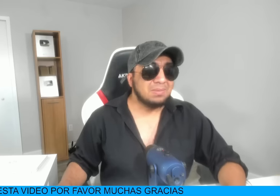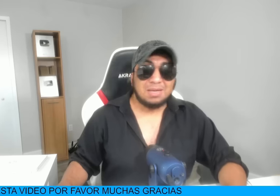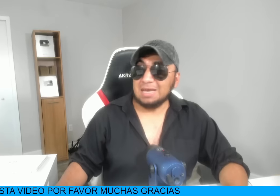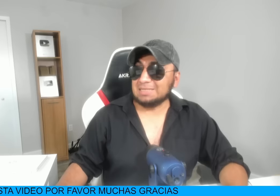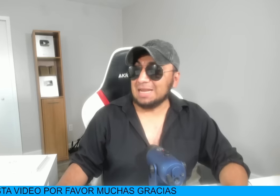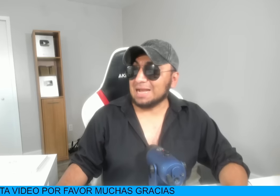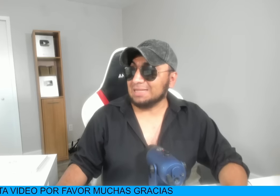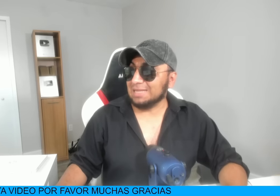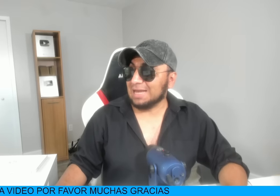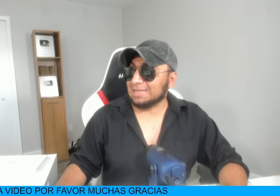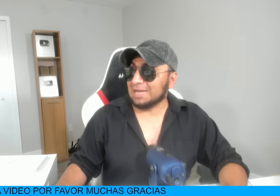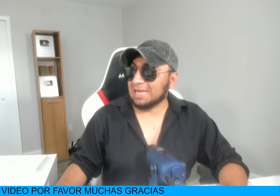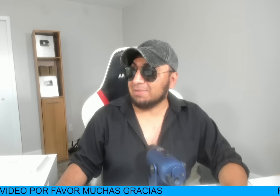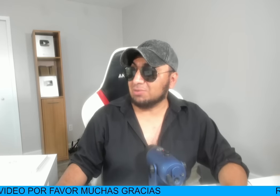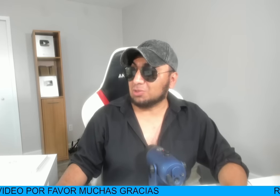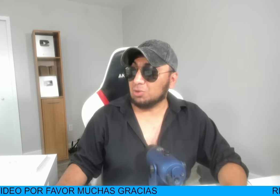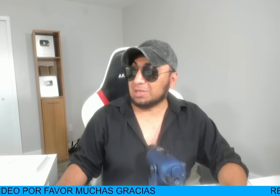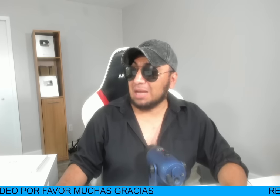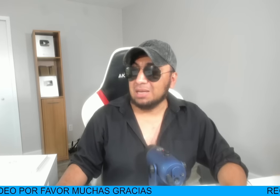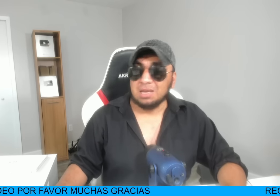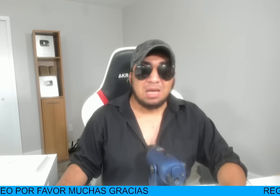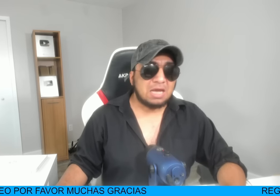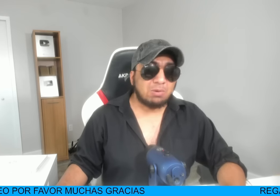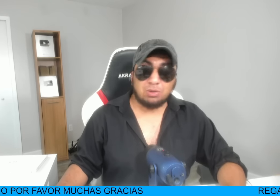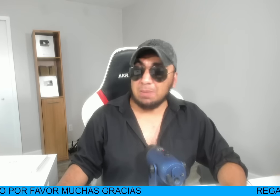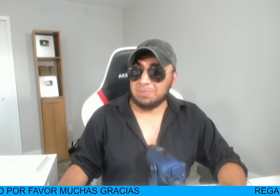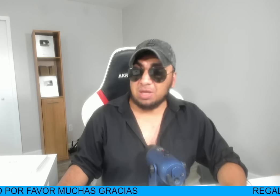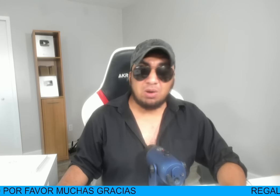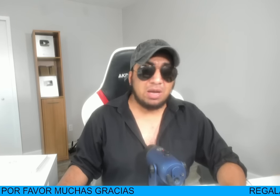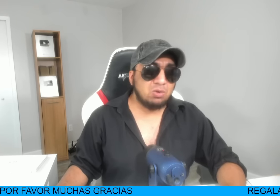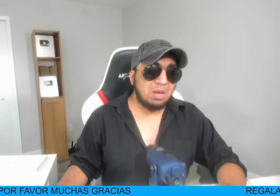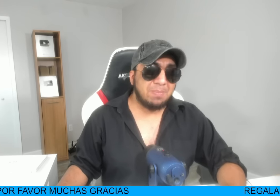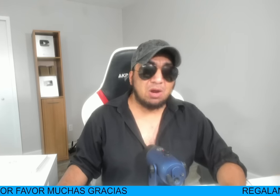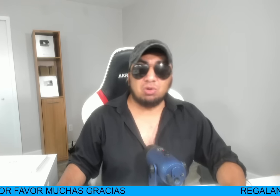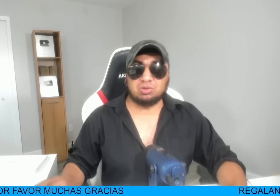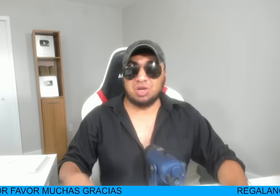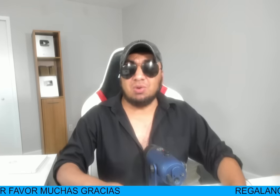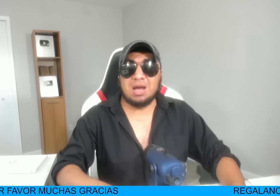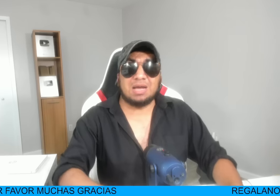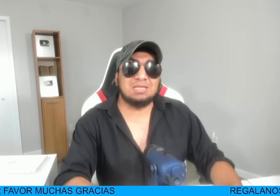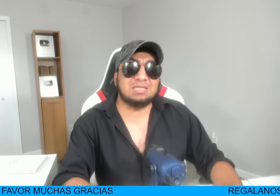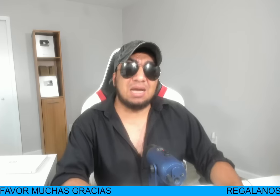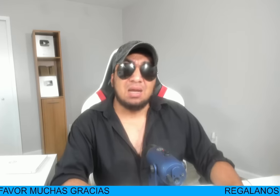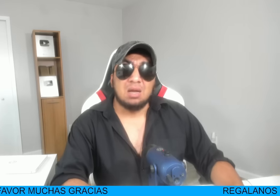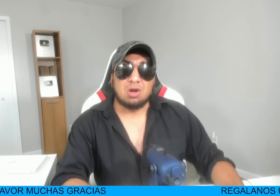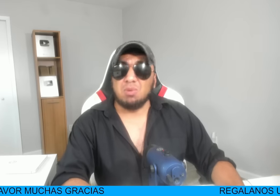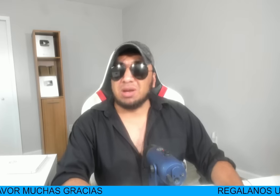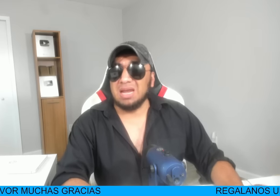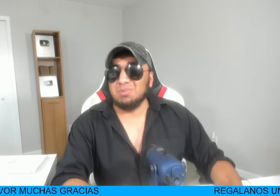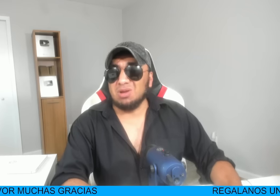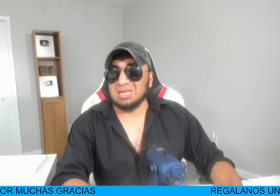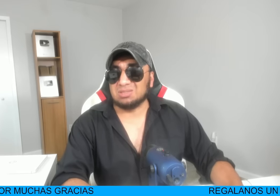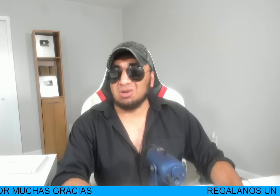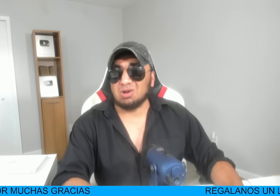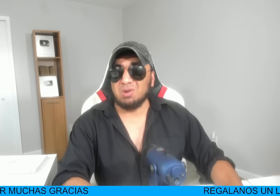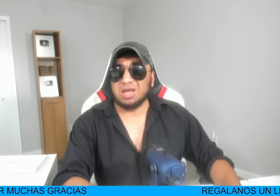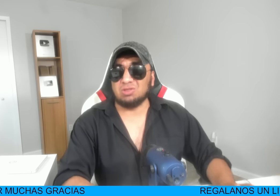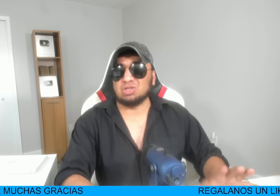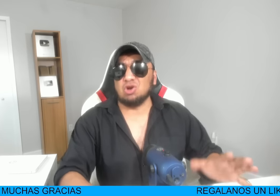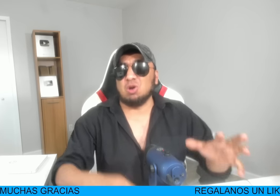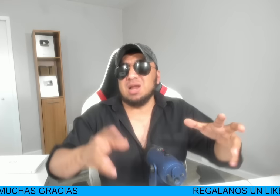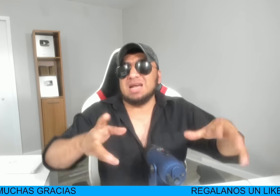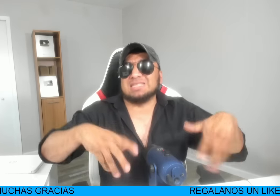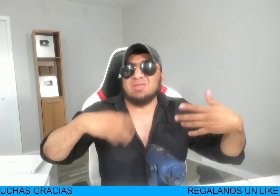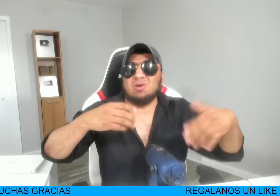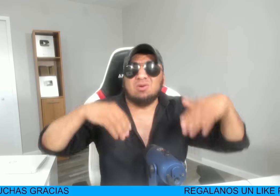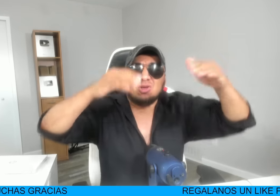Vaya, esa es la candidata que lleva Usulután, que cuando le pidieron ayuda para construir una cancha, como que le molestó, como que estos